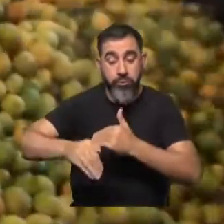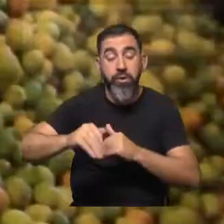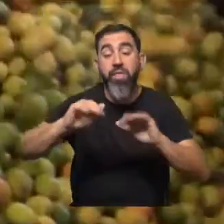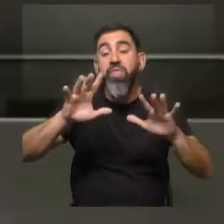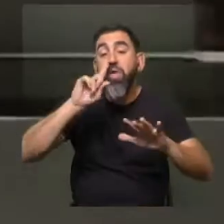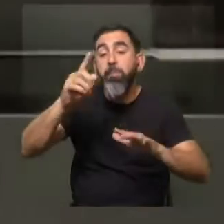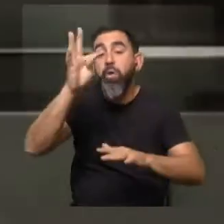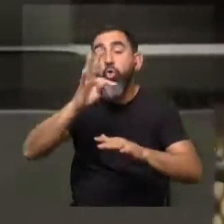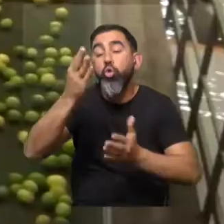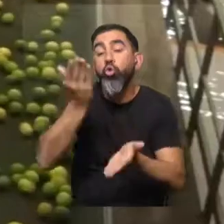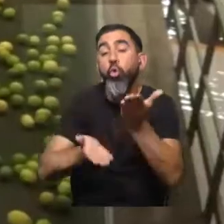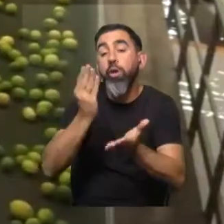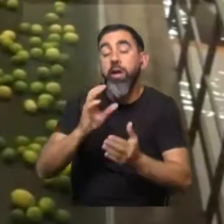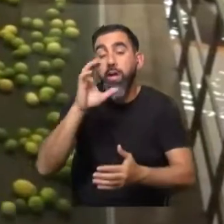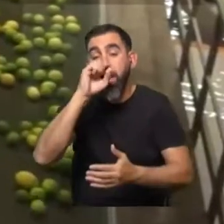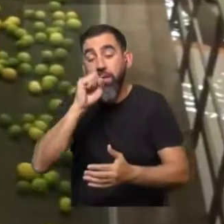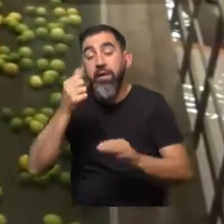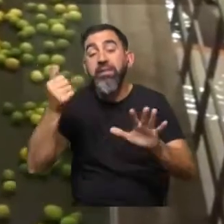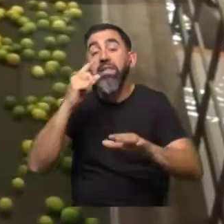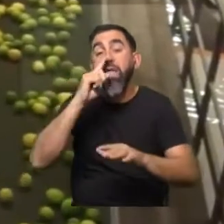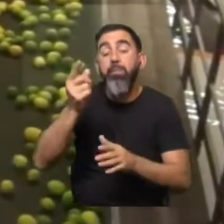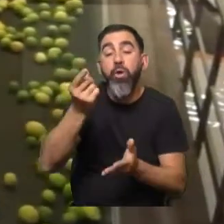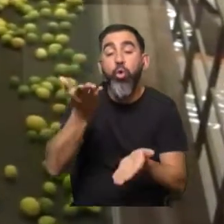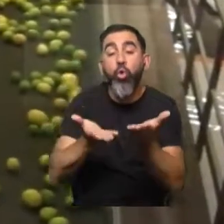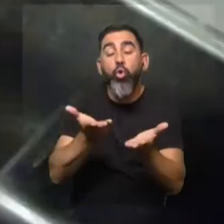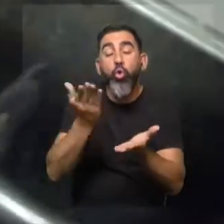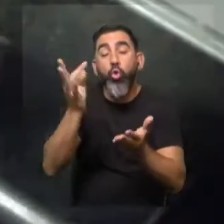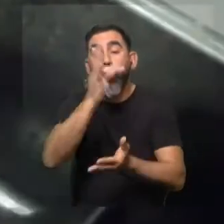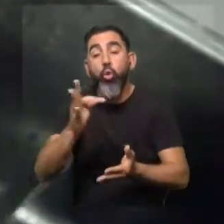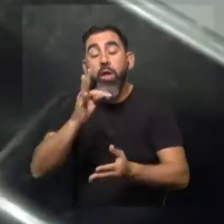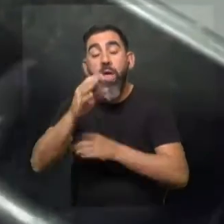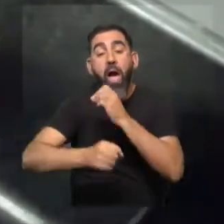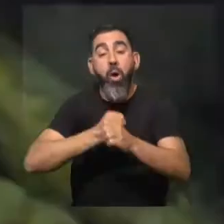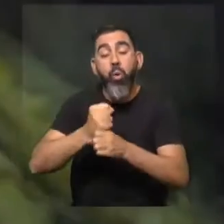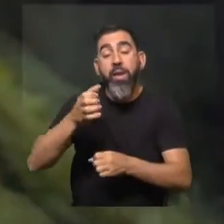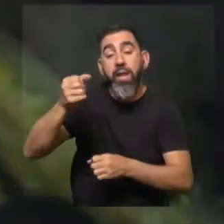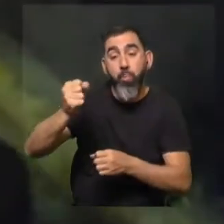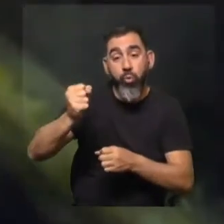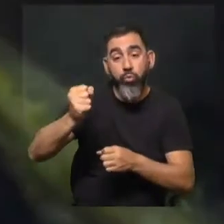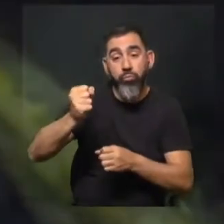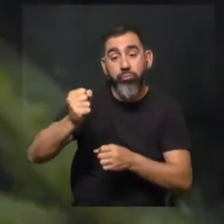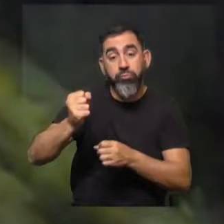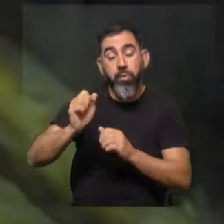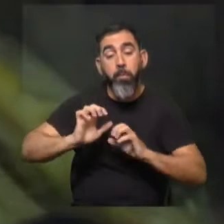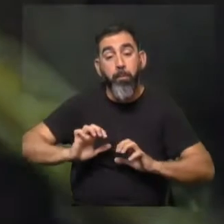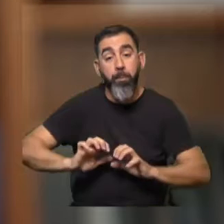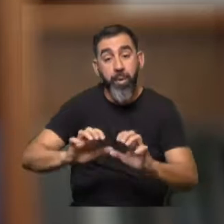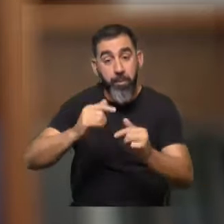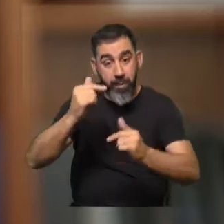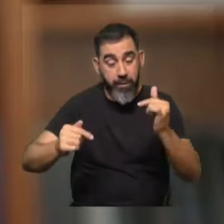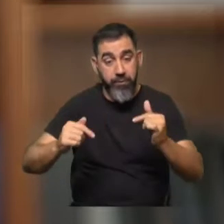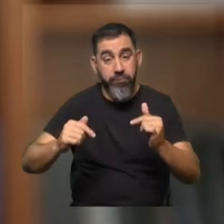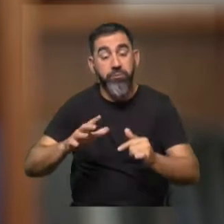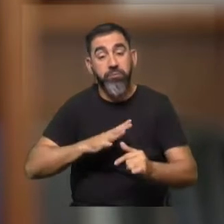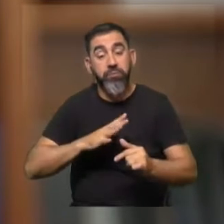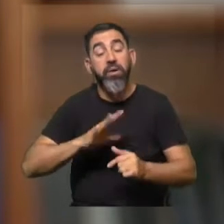10.000 toneladas de naranja y 60.000 toneladas de limón anuales. La elaboración de concentrados genera